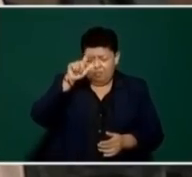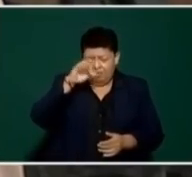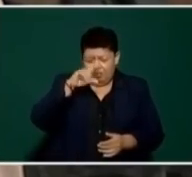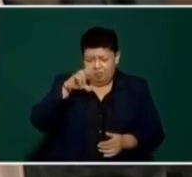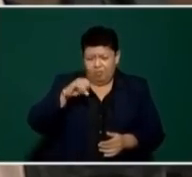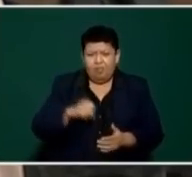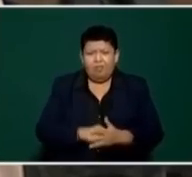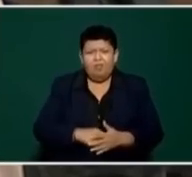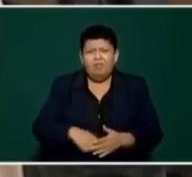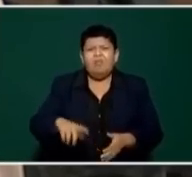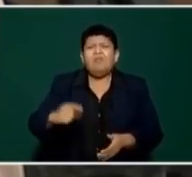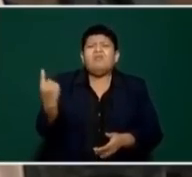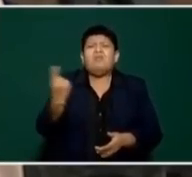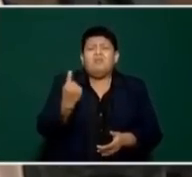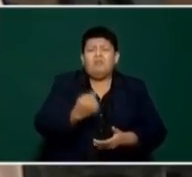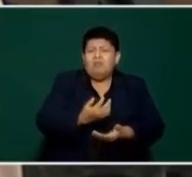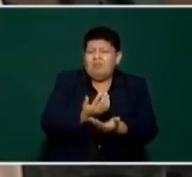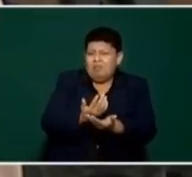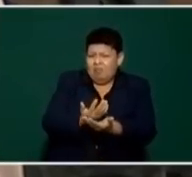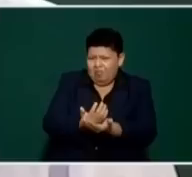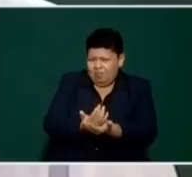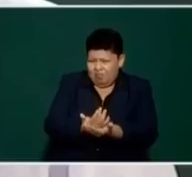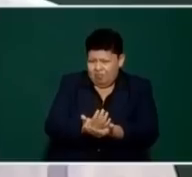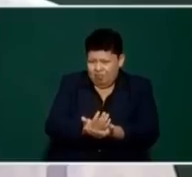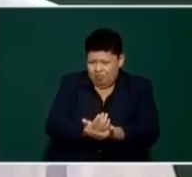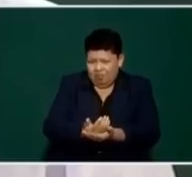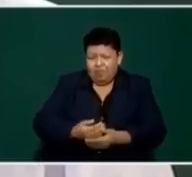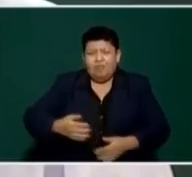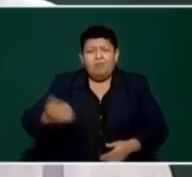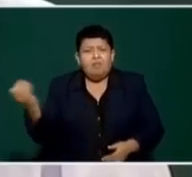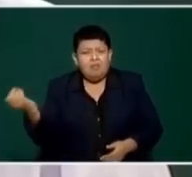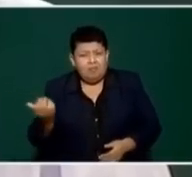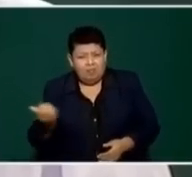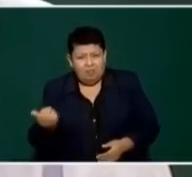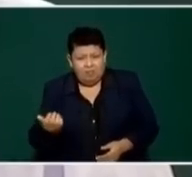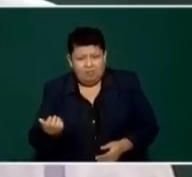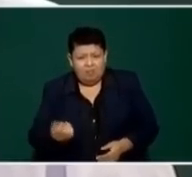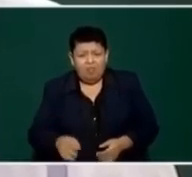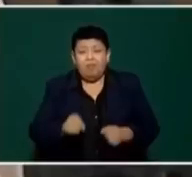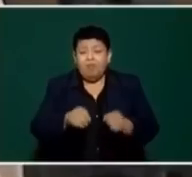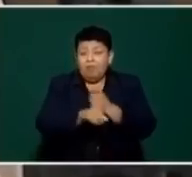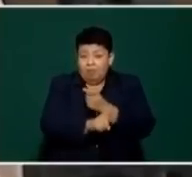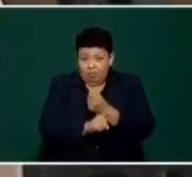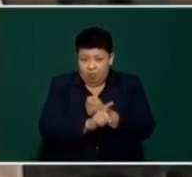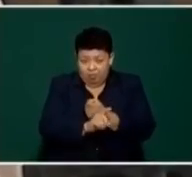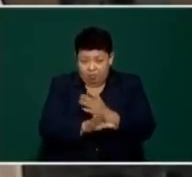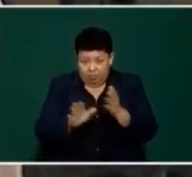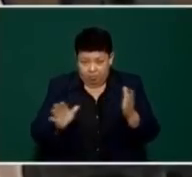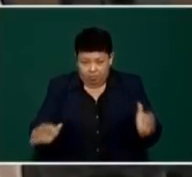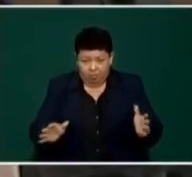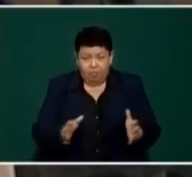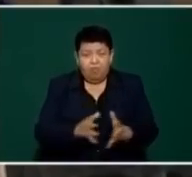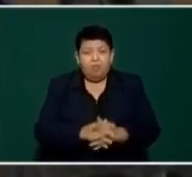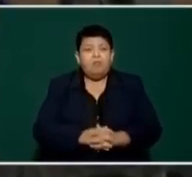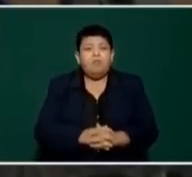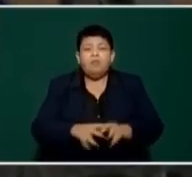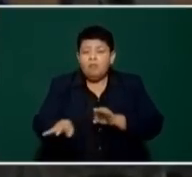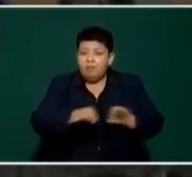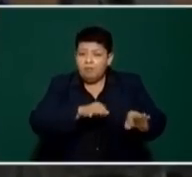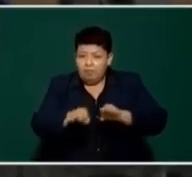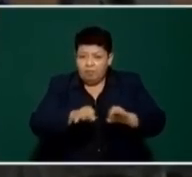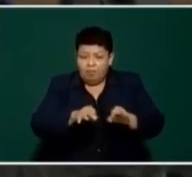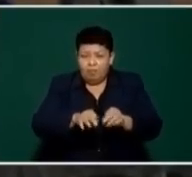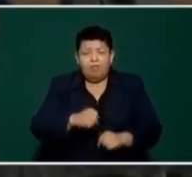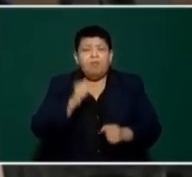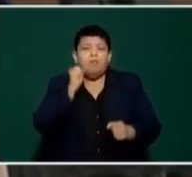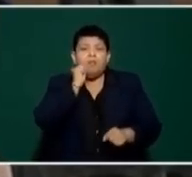usted espera que se pueda corregir en el corto plazo con esta estrategia que nos acaba de presentar el secretario de Marina? Y de